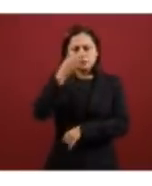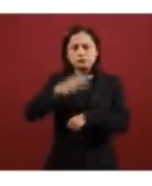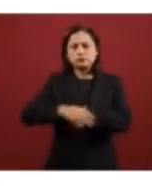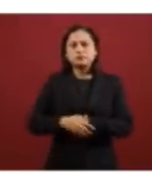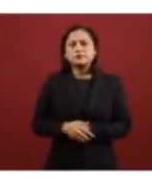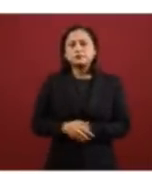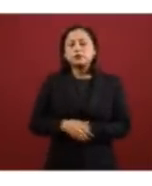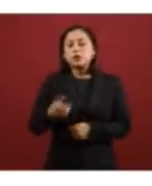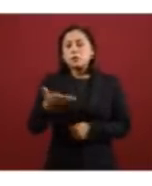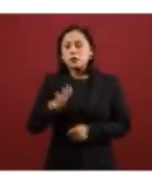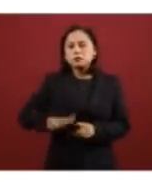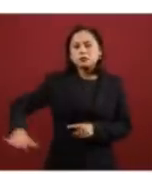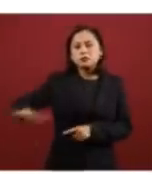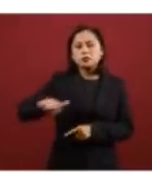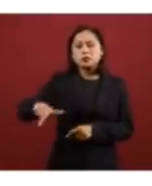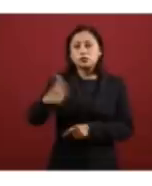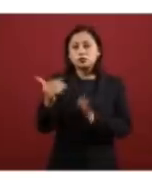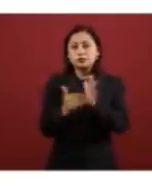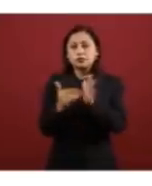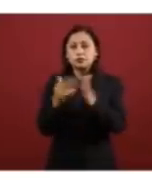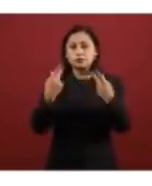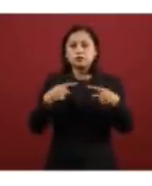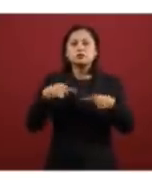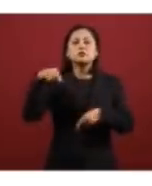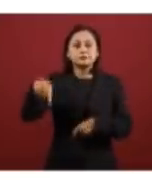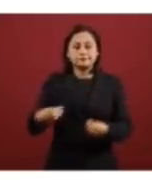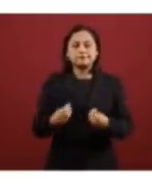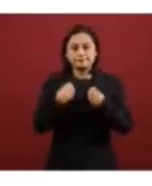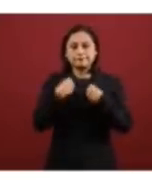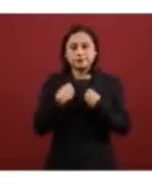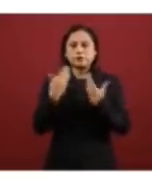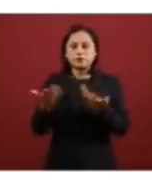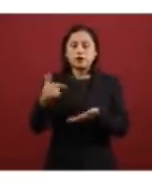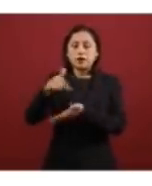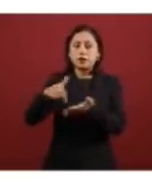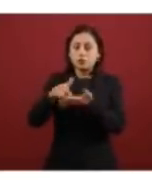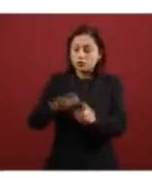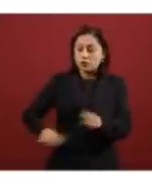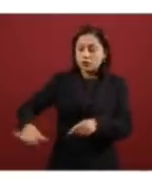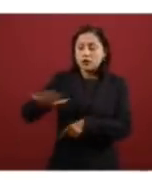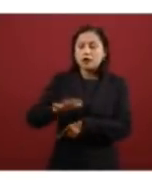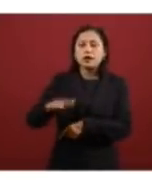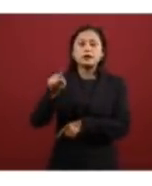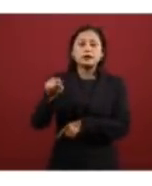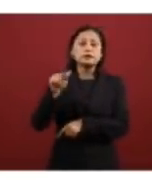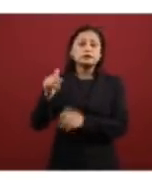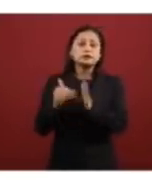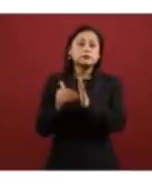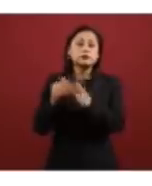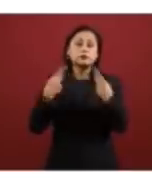hablando una población de 12 millones de habitantes y una zona que llegan aproximadamente 17 millones de turistas al año